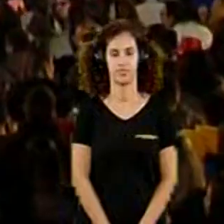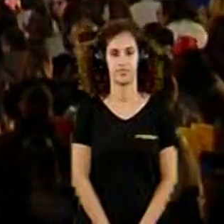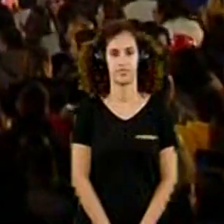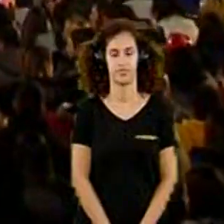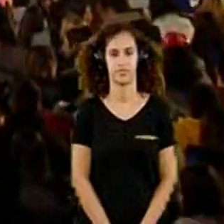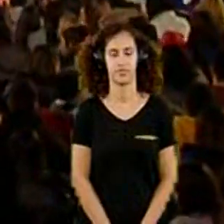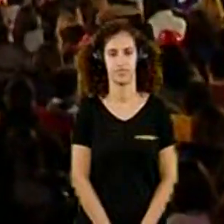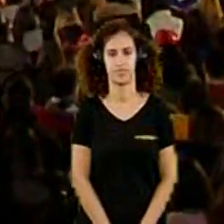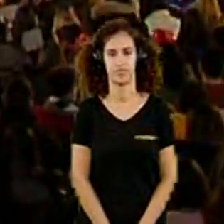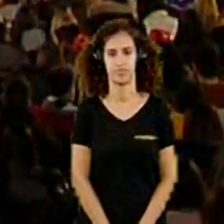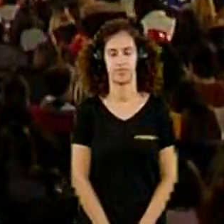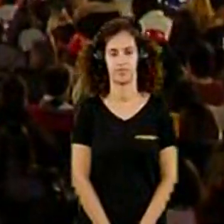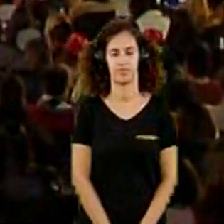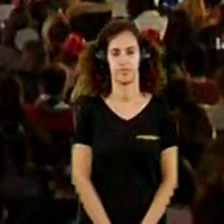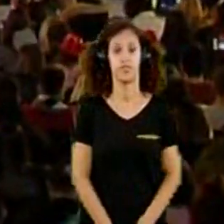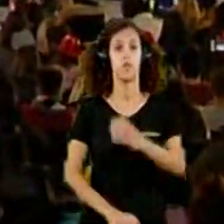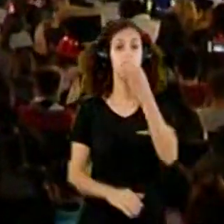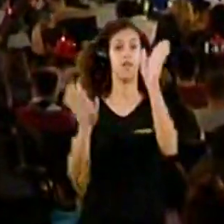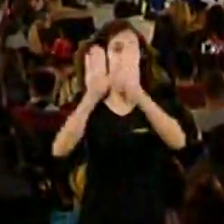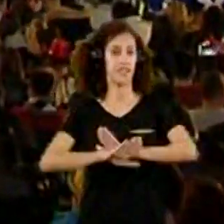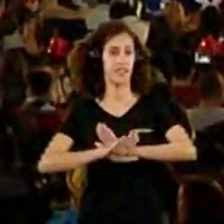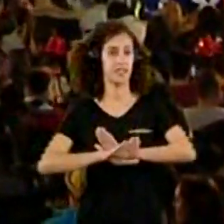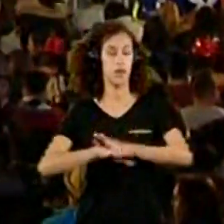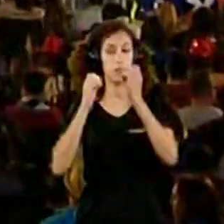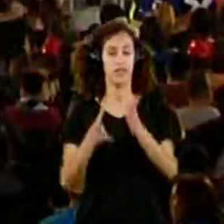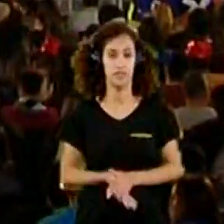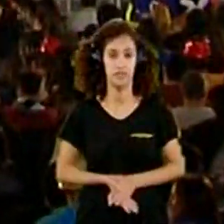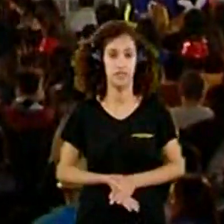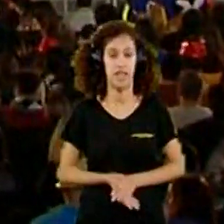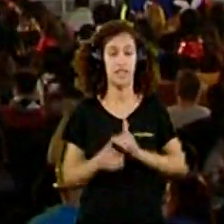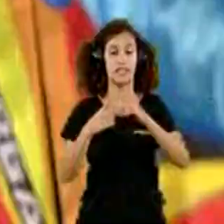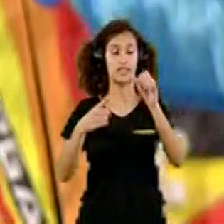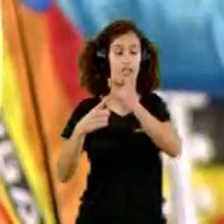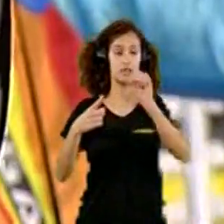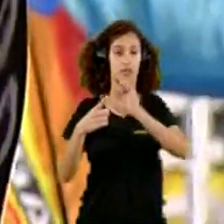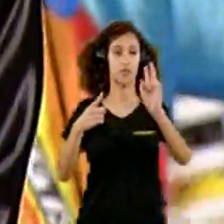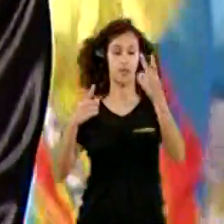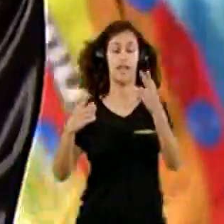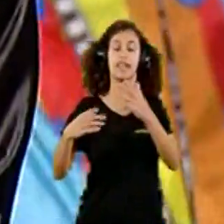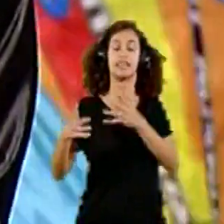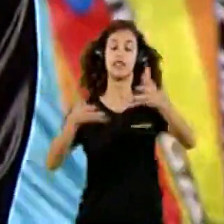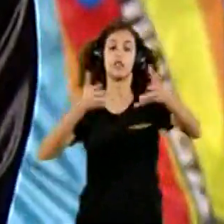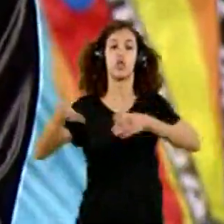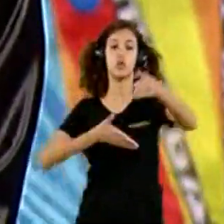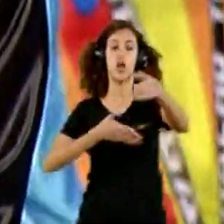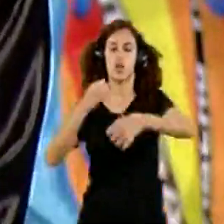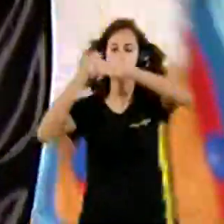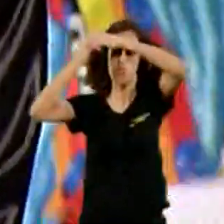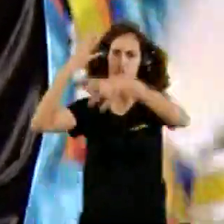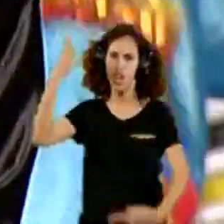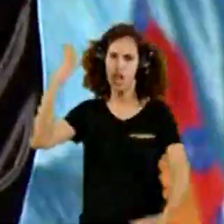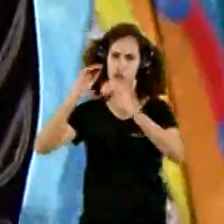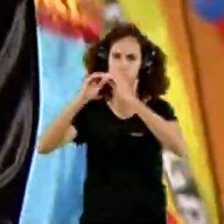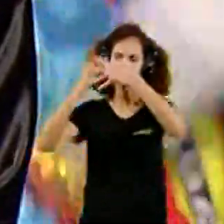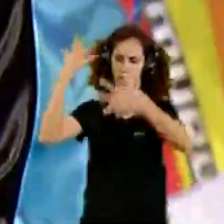Dejaditos. 15 años tienen ya el poder. Bueno, nuestro primer tema, los Chacho Tú, hemos hecho una lista